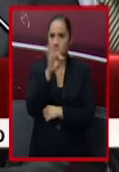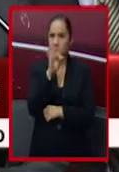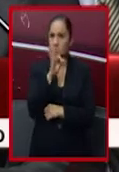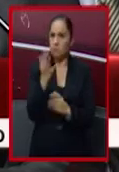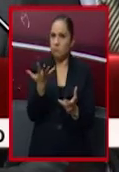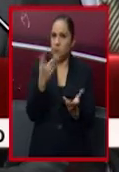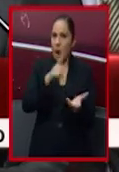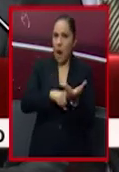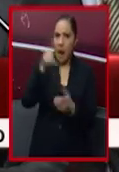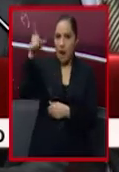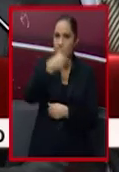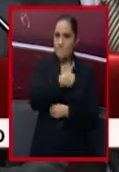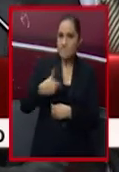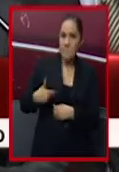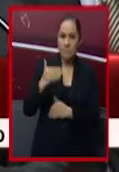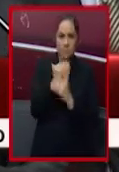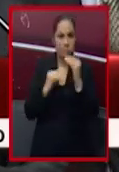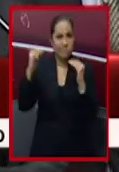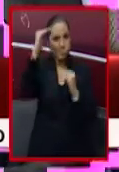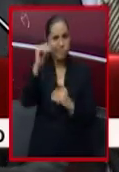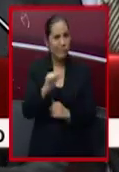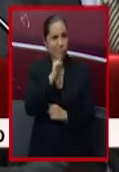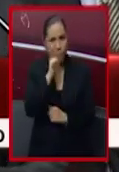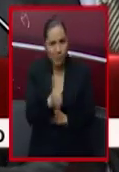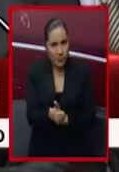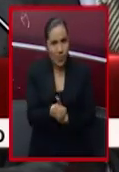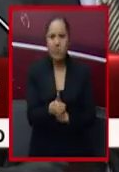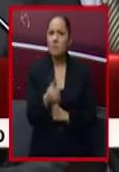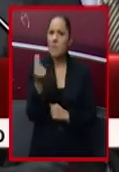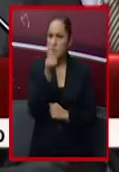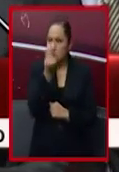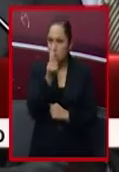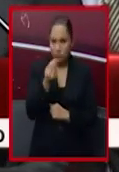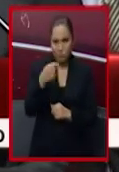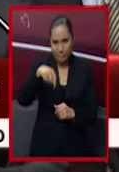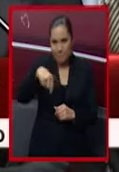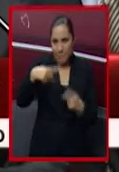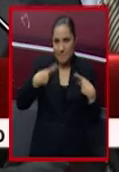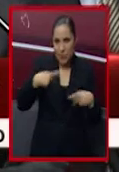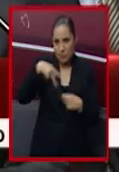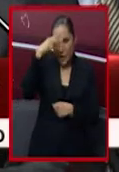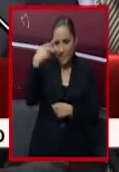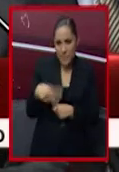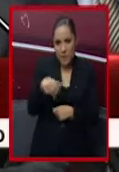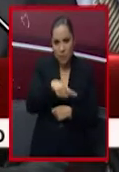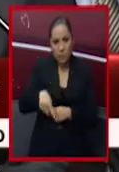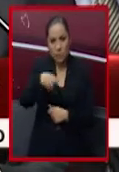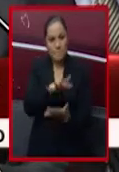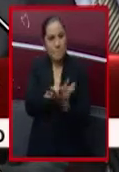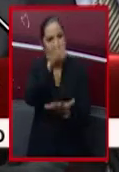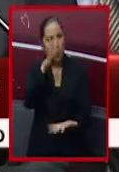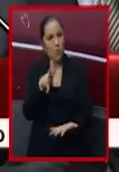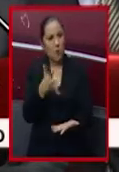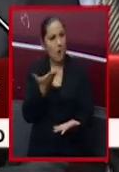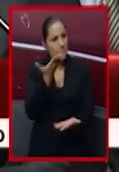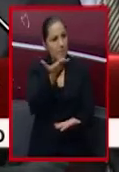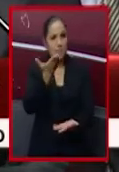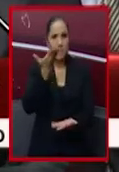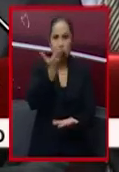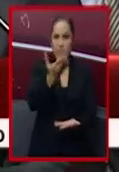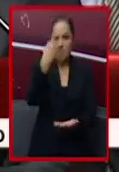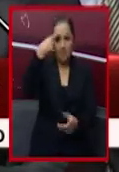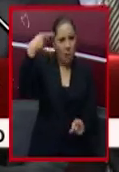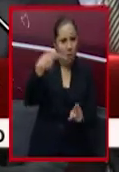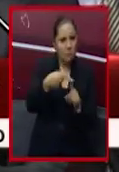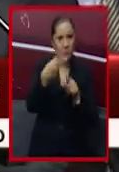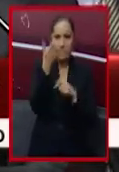principio, lesiona el interés de los mexicanos, incrementando el precio de estos combustibles. En ese sentido, pues, el día de